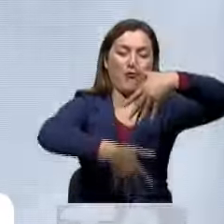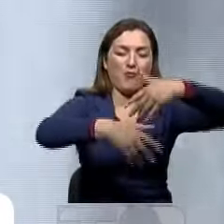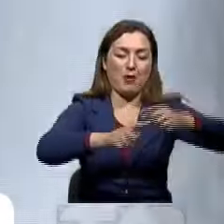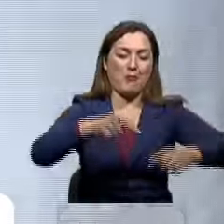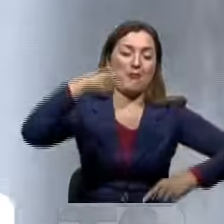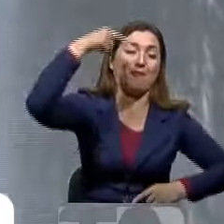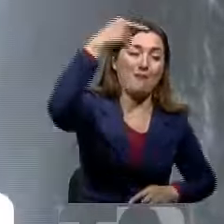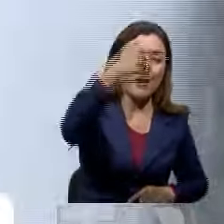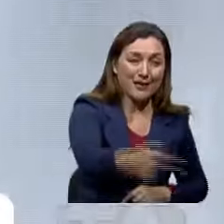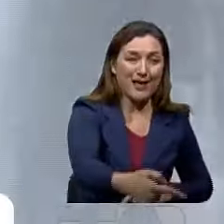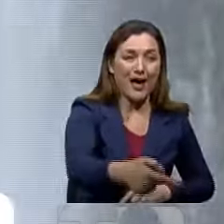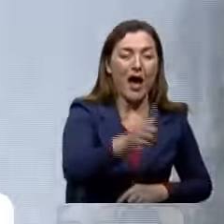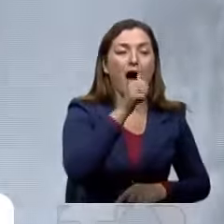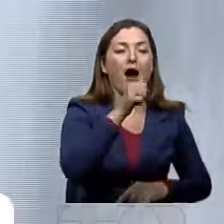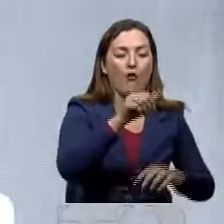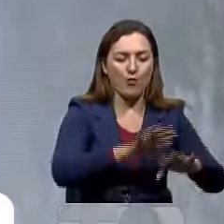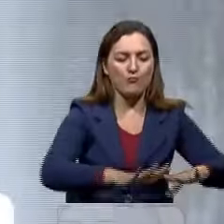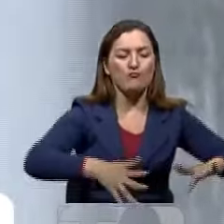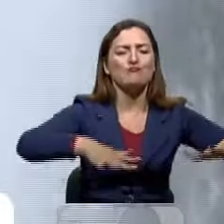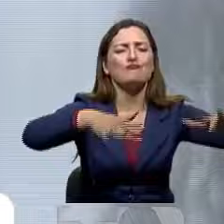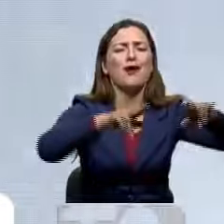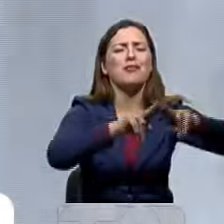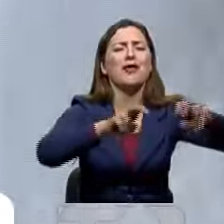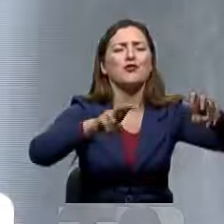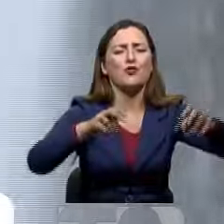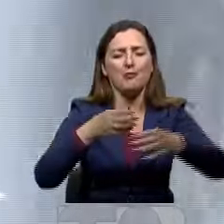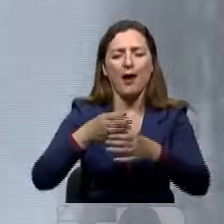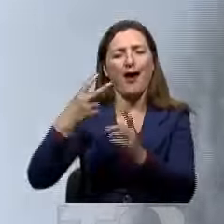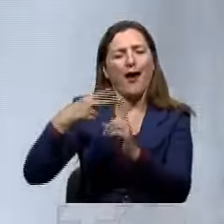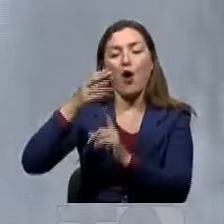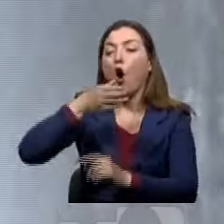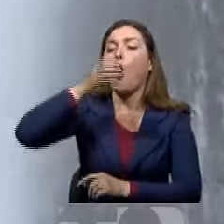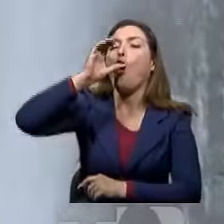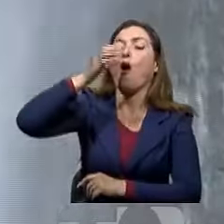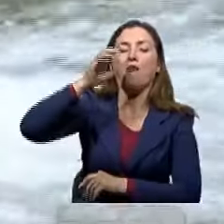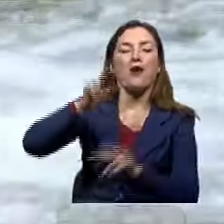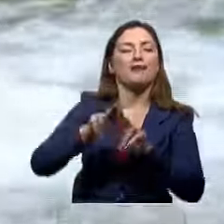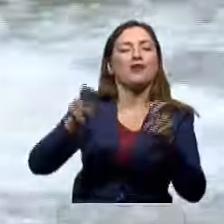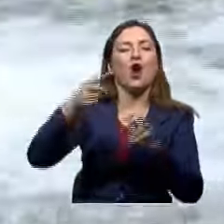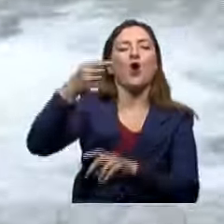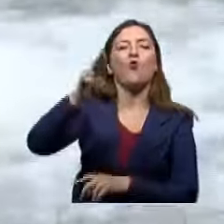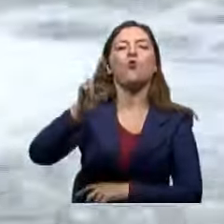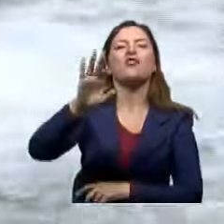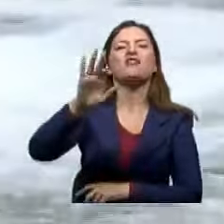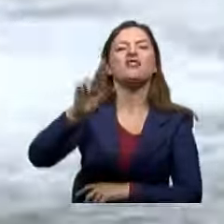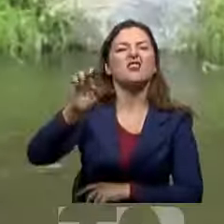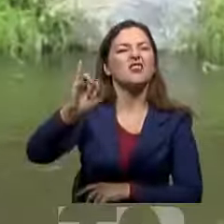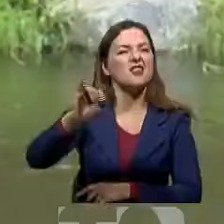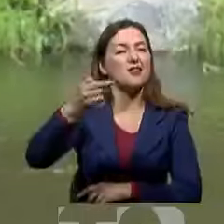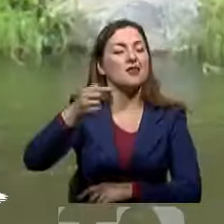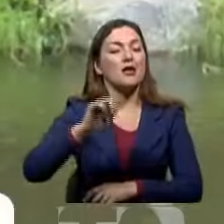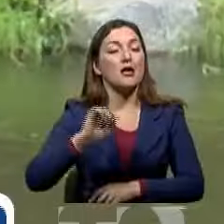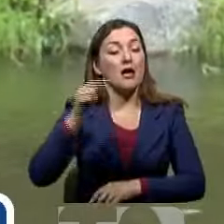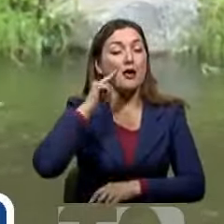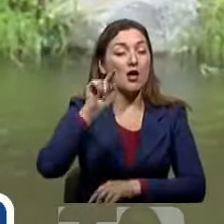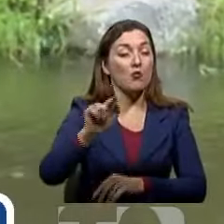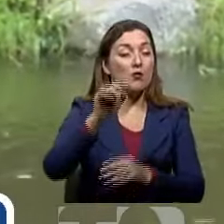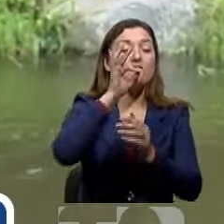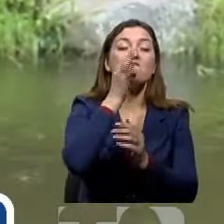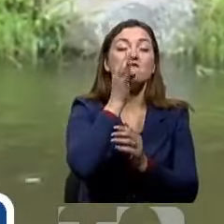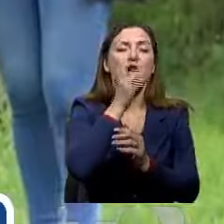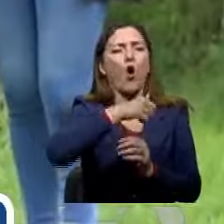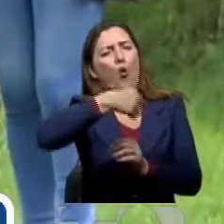tenemos el agua de Huite que está naciendo de ahí mismo, de su propia naturaleza. La aventura continuó en la finca Don